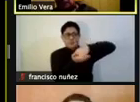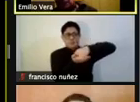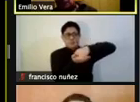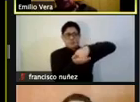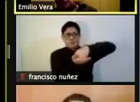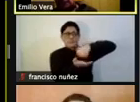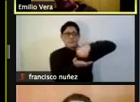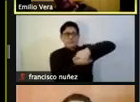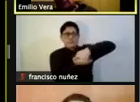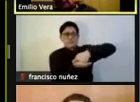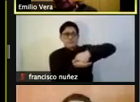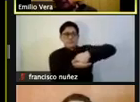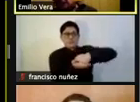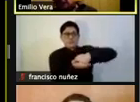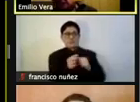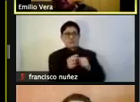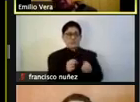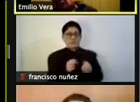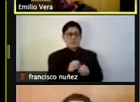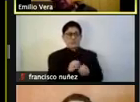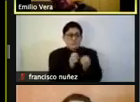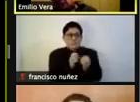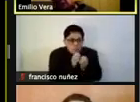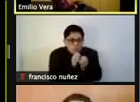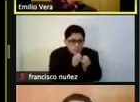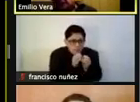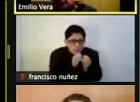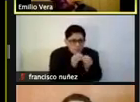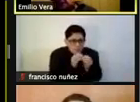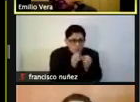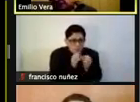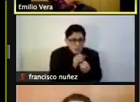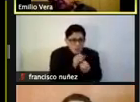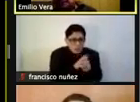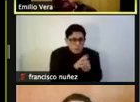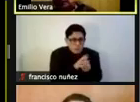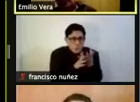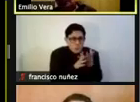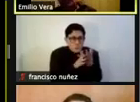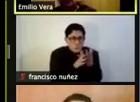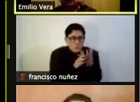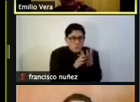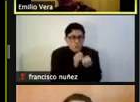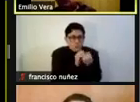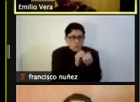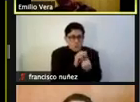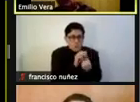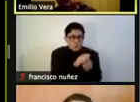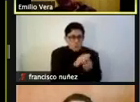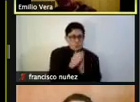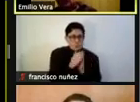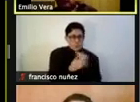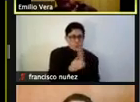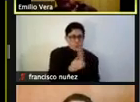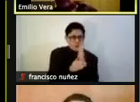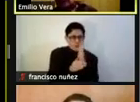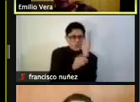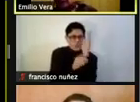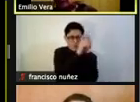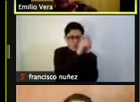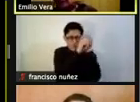la corteza oceánica que se separa hacia este lado y hacia este otro lado. Aquí, de todas maneras, está la